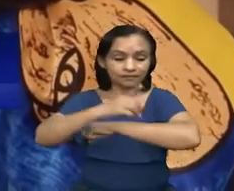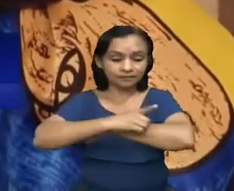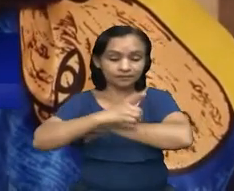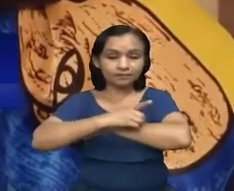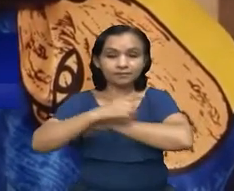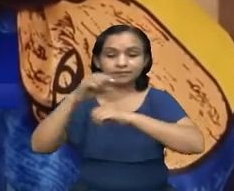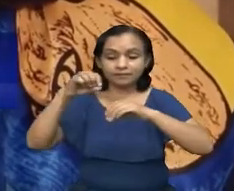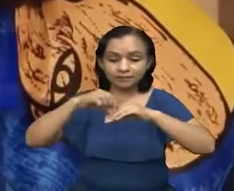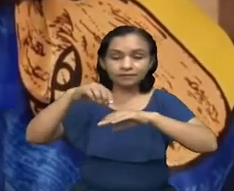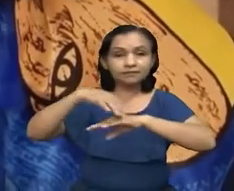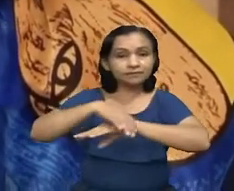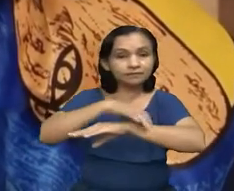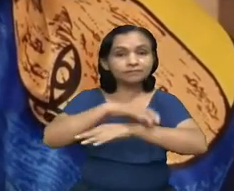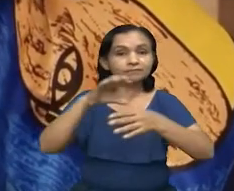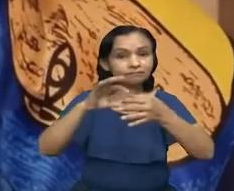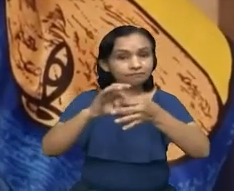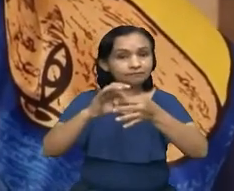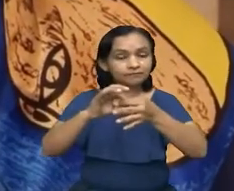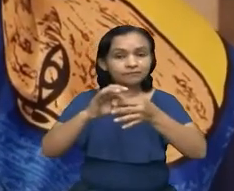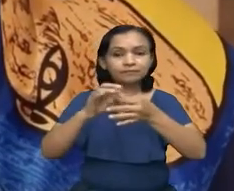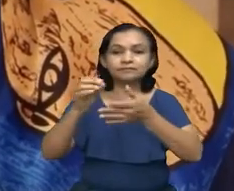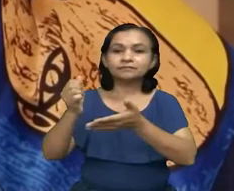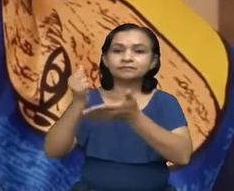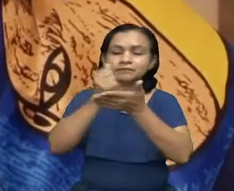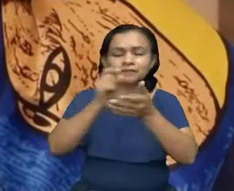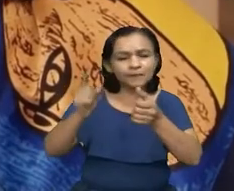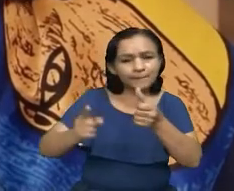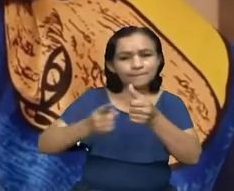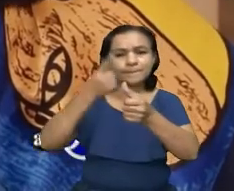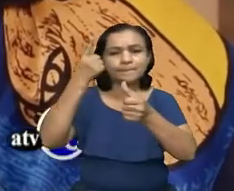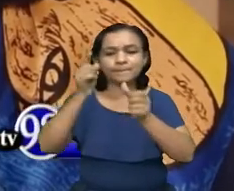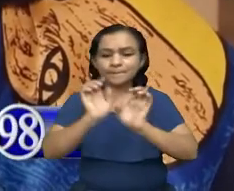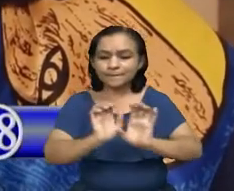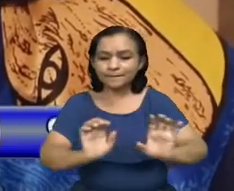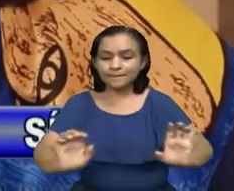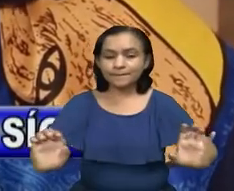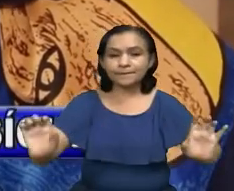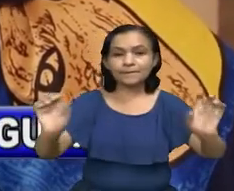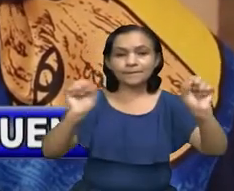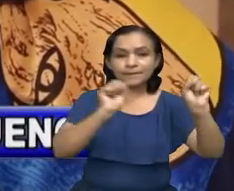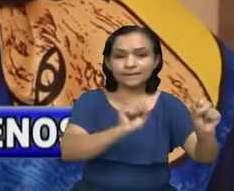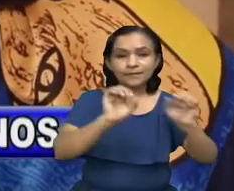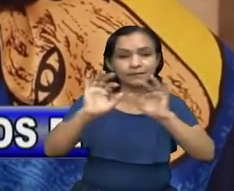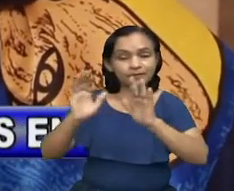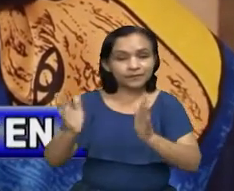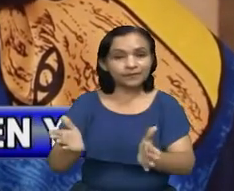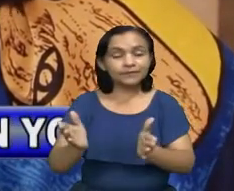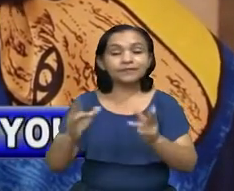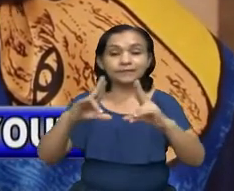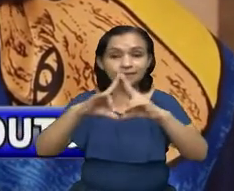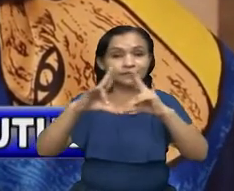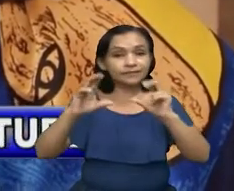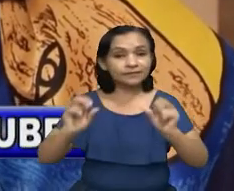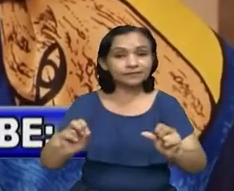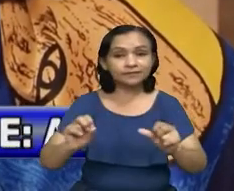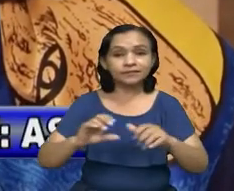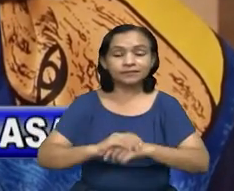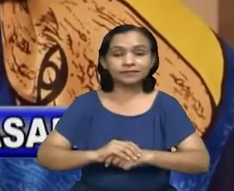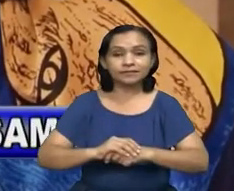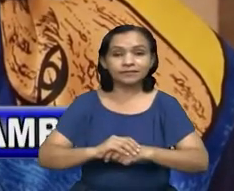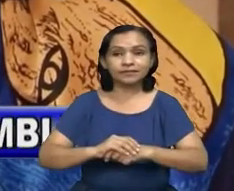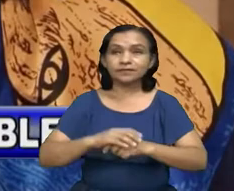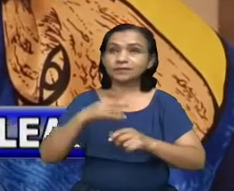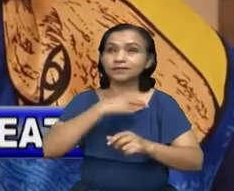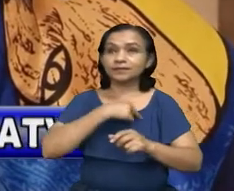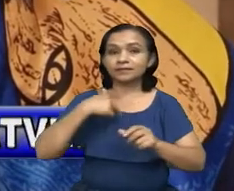Daniel y la compañera Rosario, que pone en primer lugar a la niñez, a las niñas y a los niños de Nicaragua. Y eso